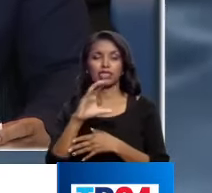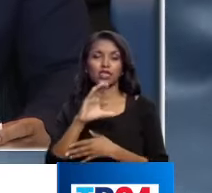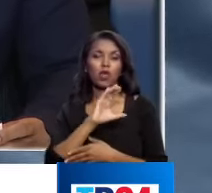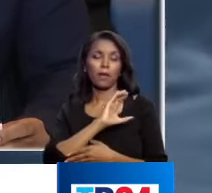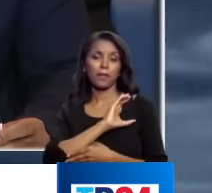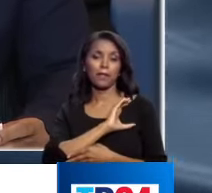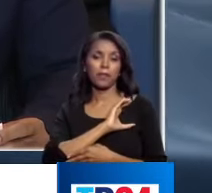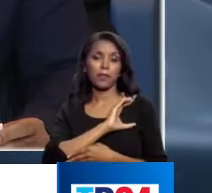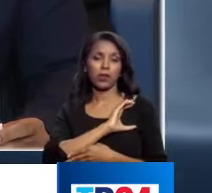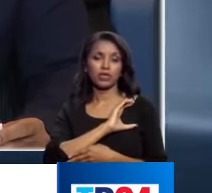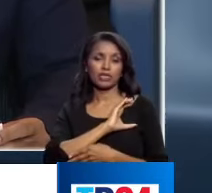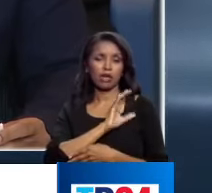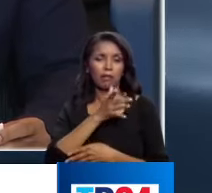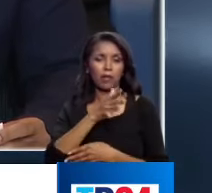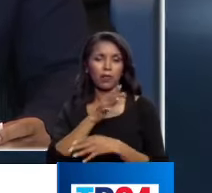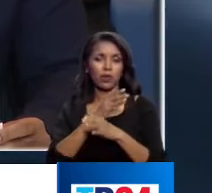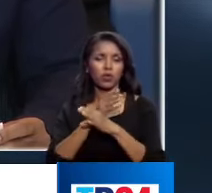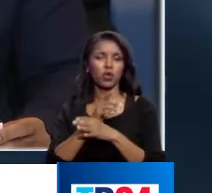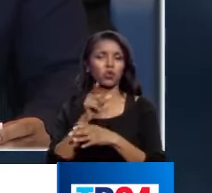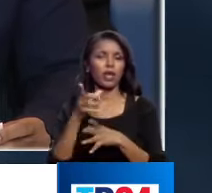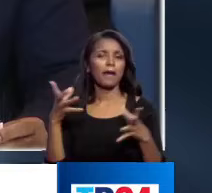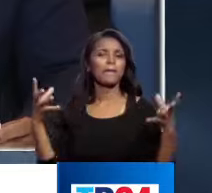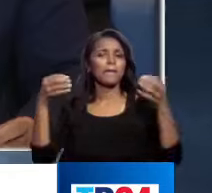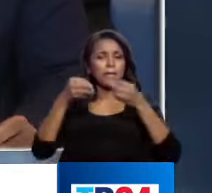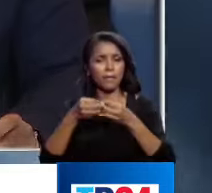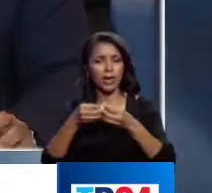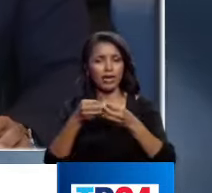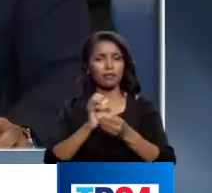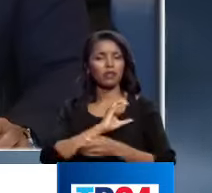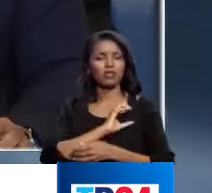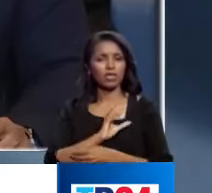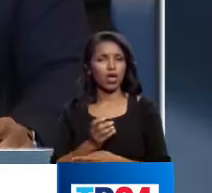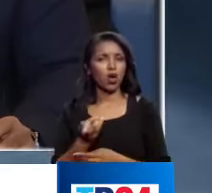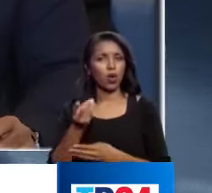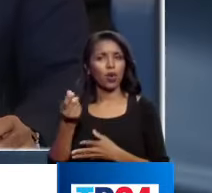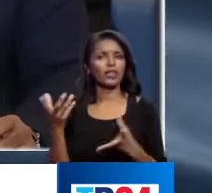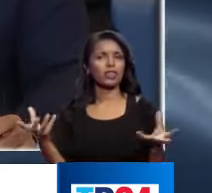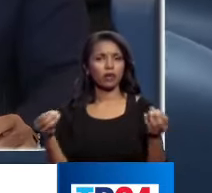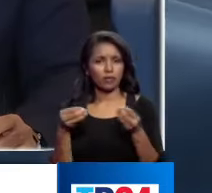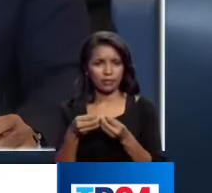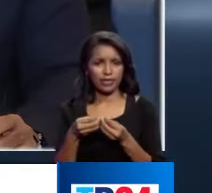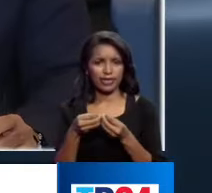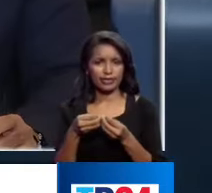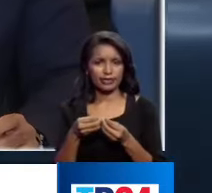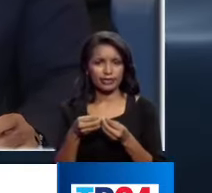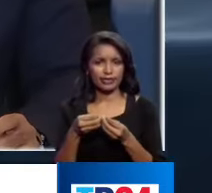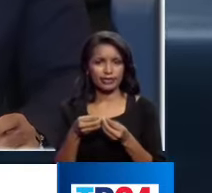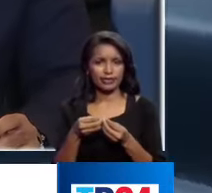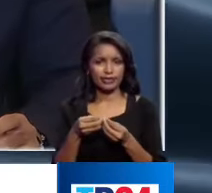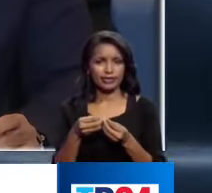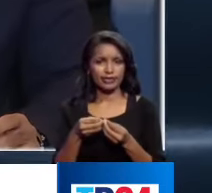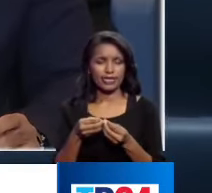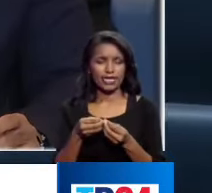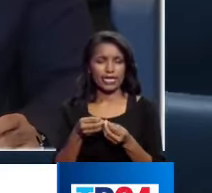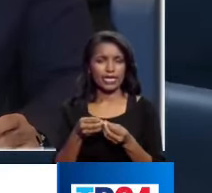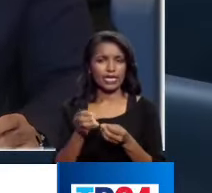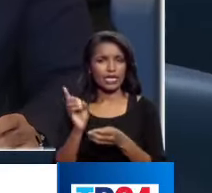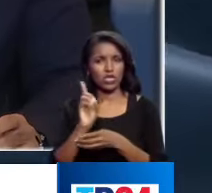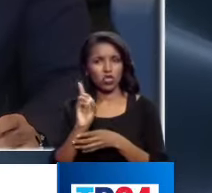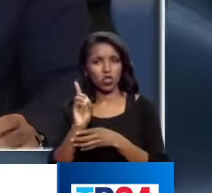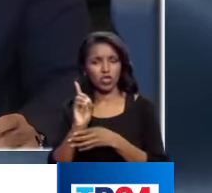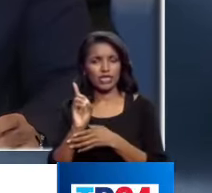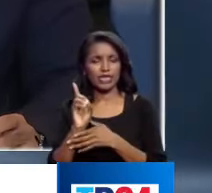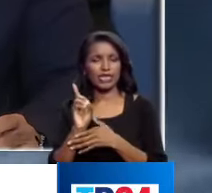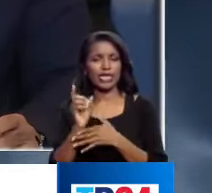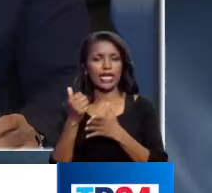unidades. ¿Usted en cuánto elevaría esa cantidad de la policía turística y en qué temas puntualmente